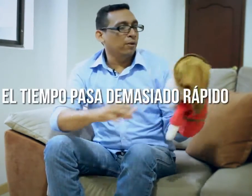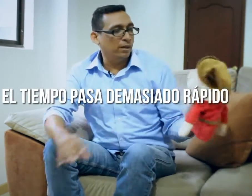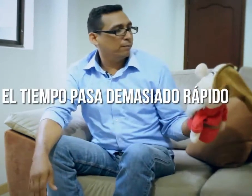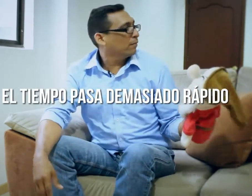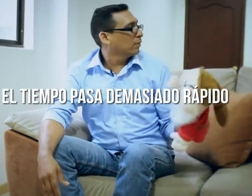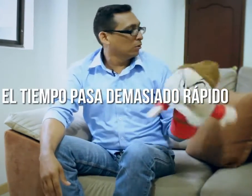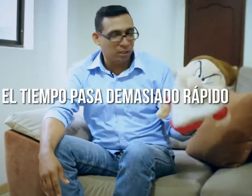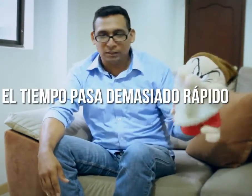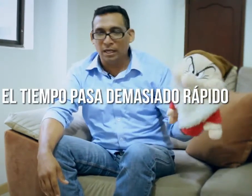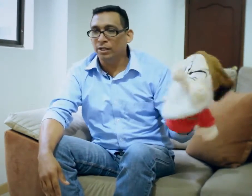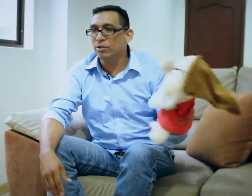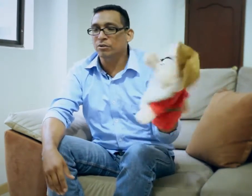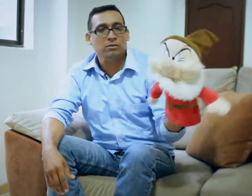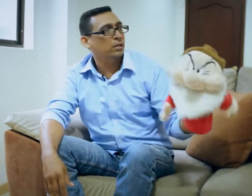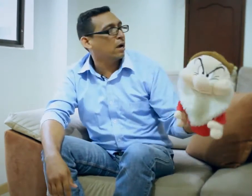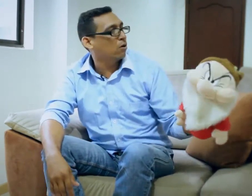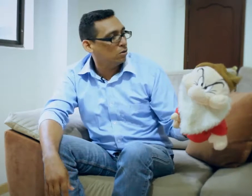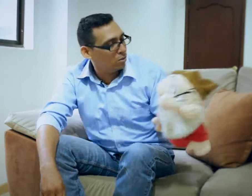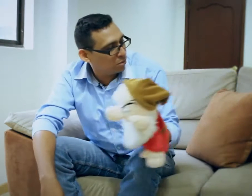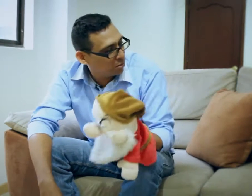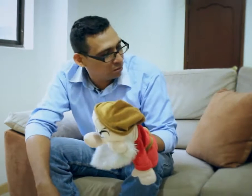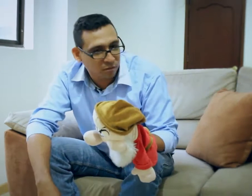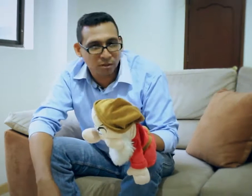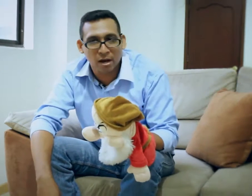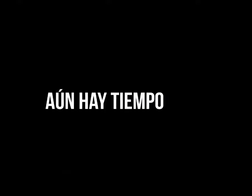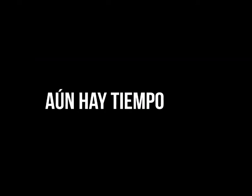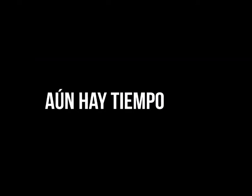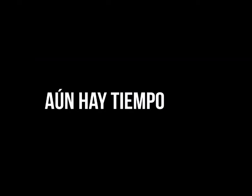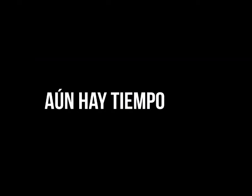¿Dónde está, bebé? ¿Dónde está el niño? ¿Qué hago?